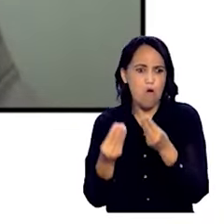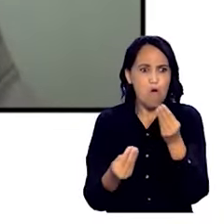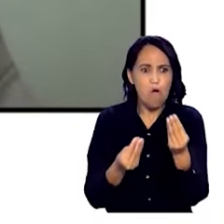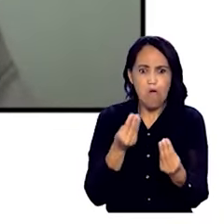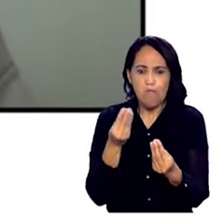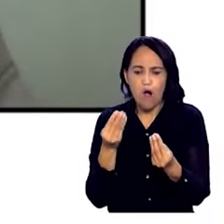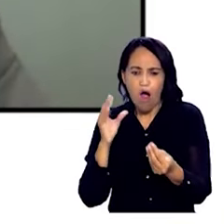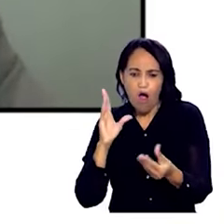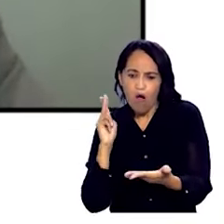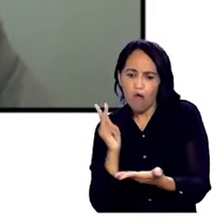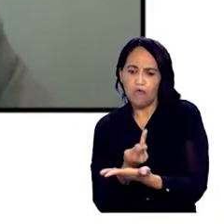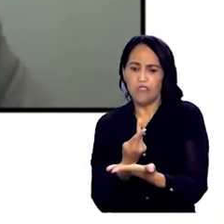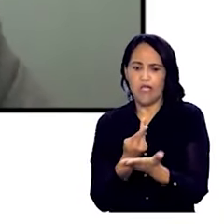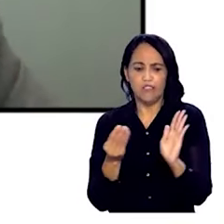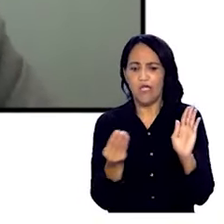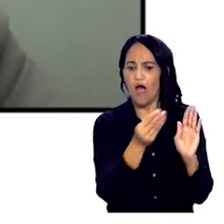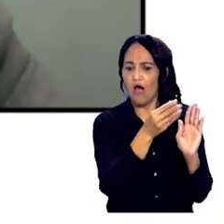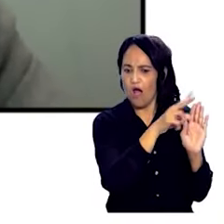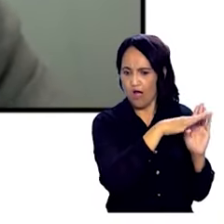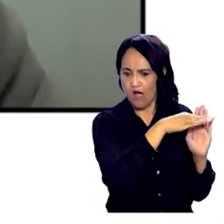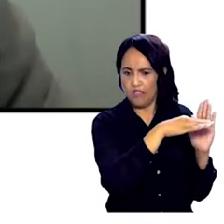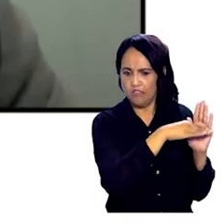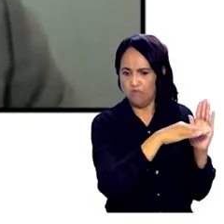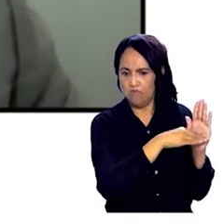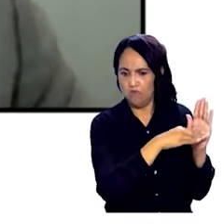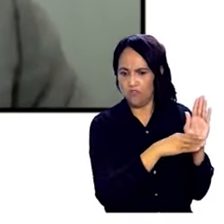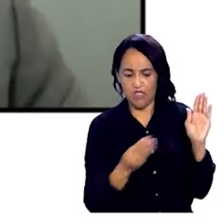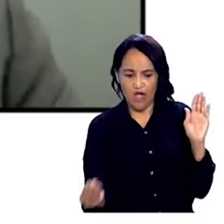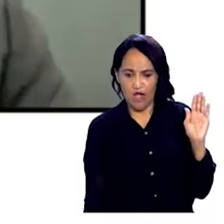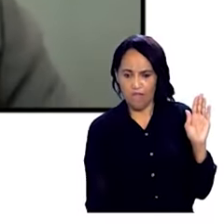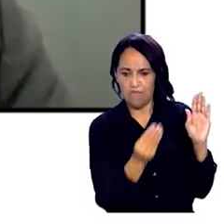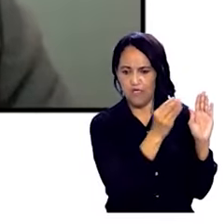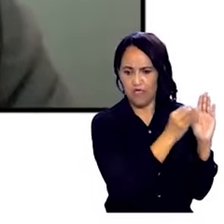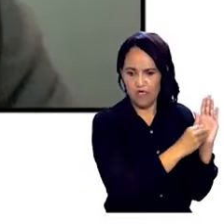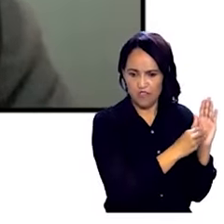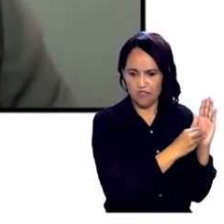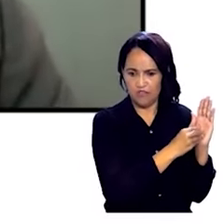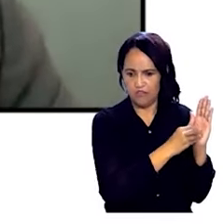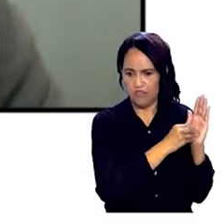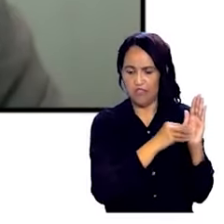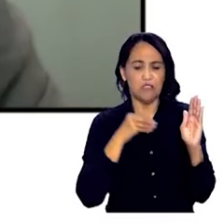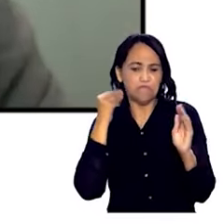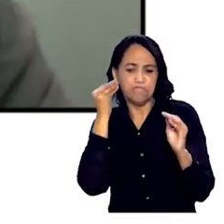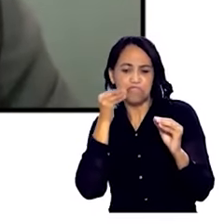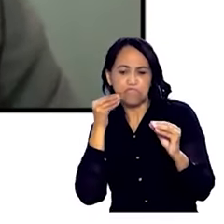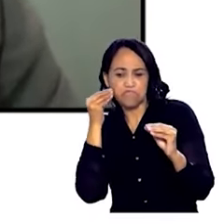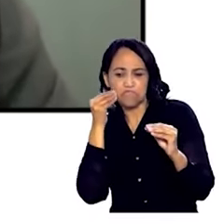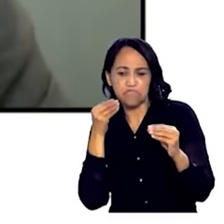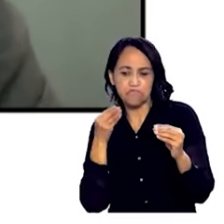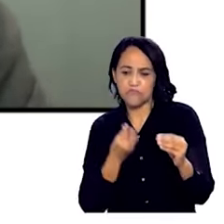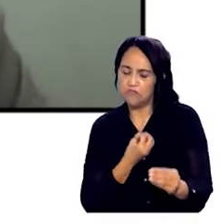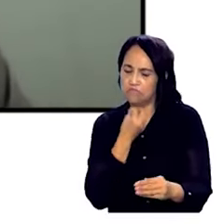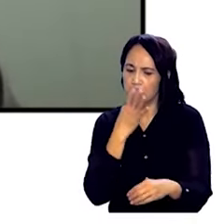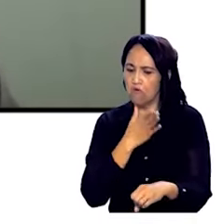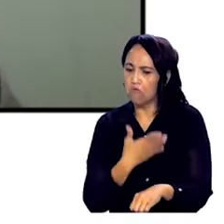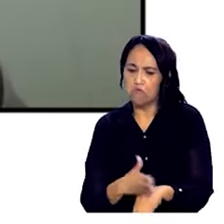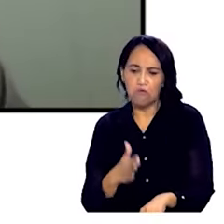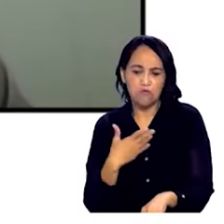de aplic experienci buenas prticas Y que no lo sonant en